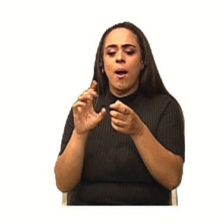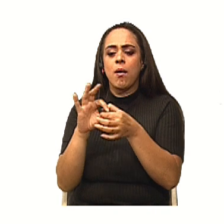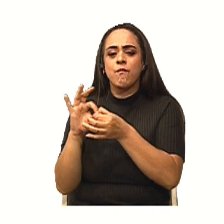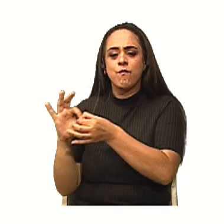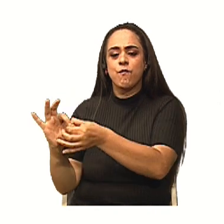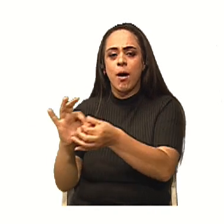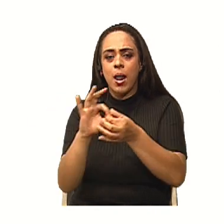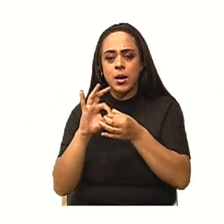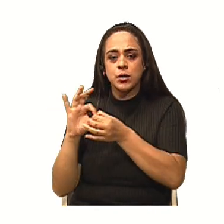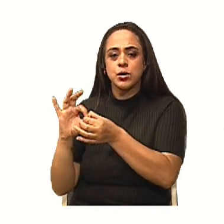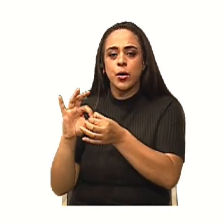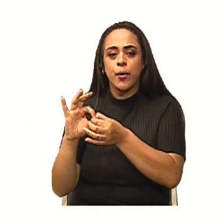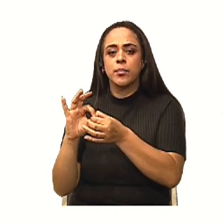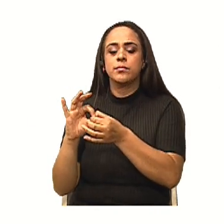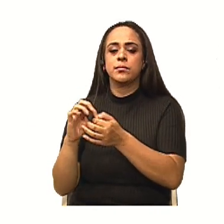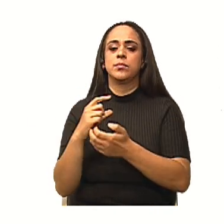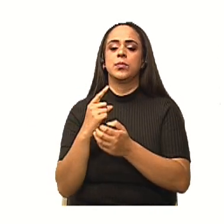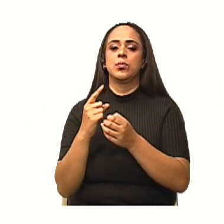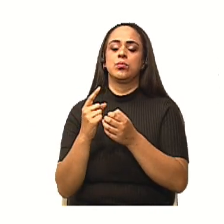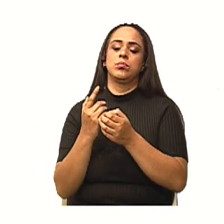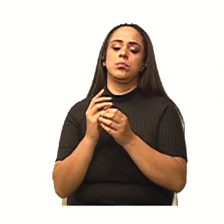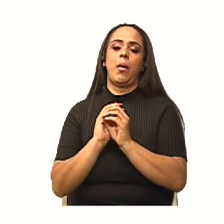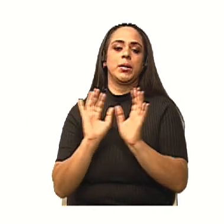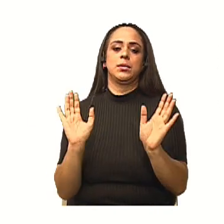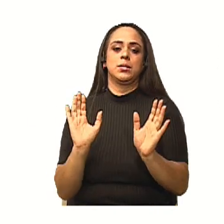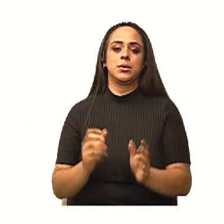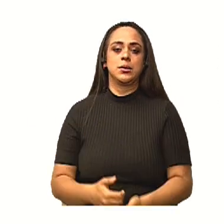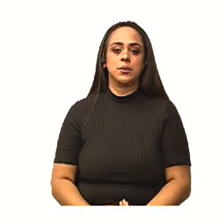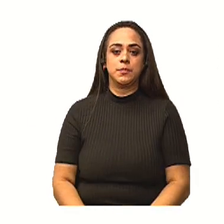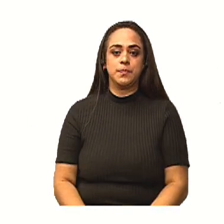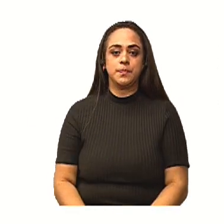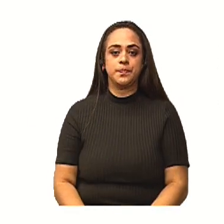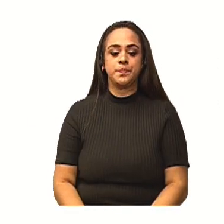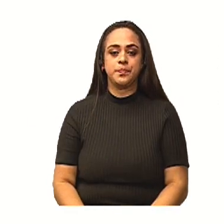dos sustancias puras unidas, nada más.